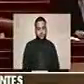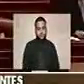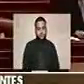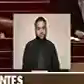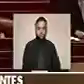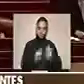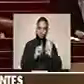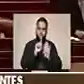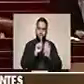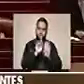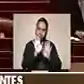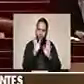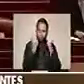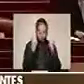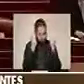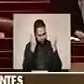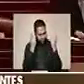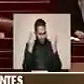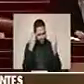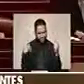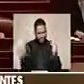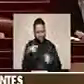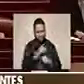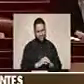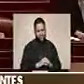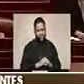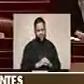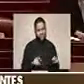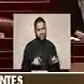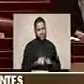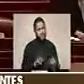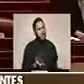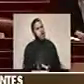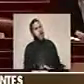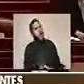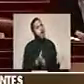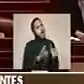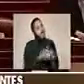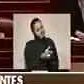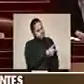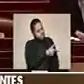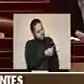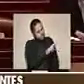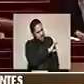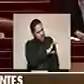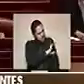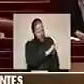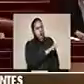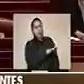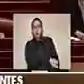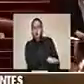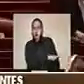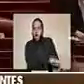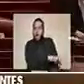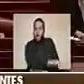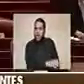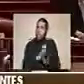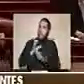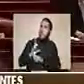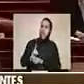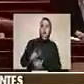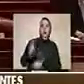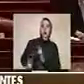uno no entiende tanta apertura democrática y tanta generosidad para que las FARC participen en este Congreso y tanta intolerancia con el Centro